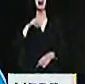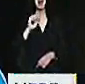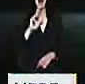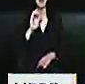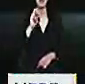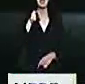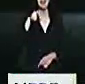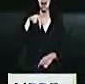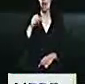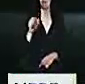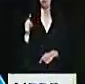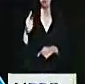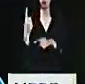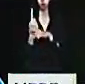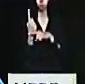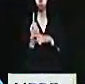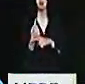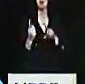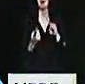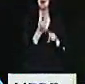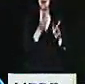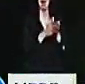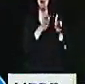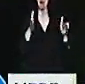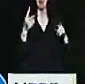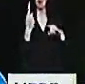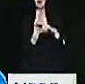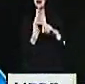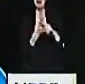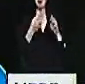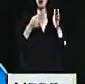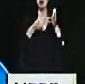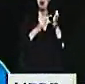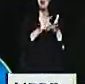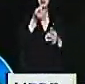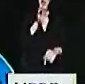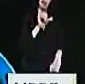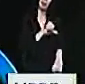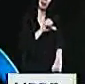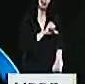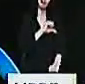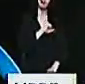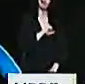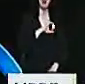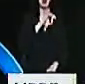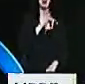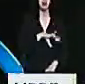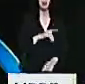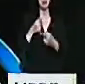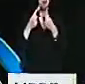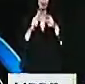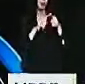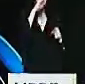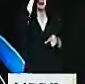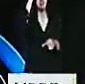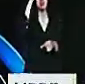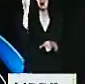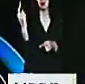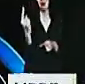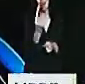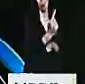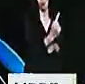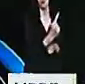nuestro capítulo. En el primer bloque le dimos contexto al problema de la descentralización acá en Chile desde las distintas miradas de cada uno de nuestros panelistas, desde